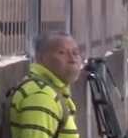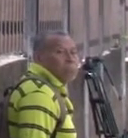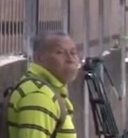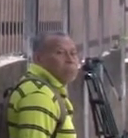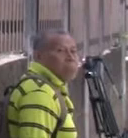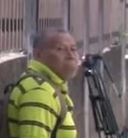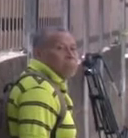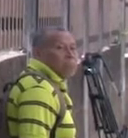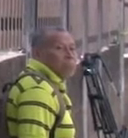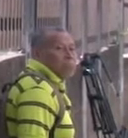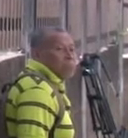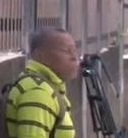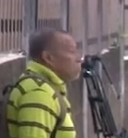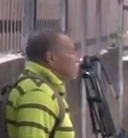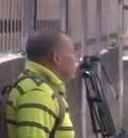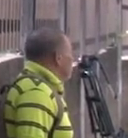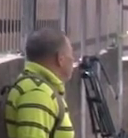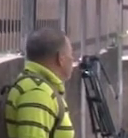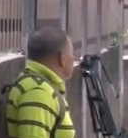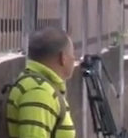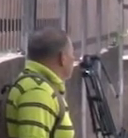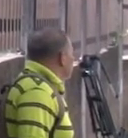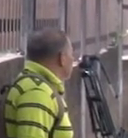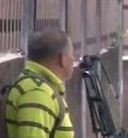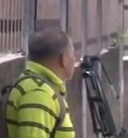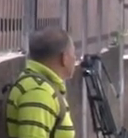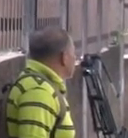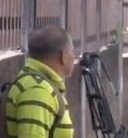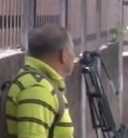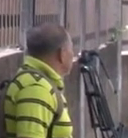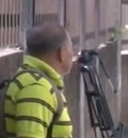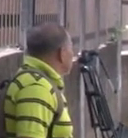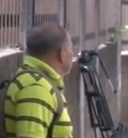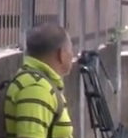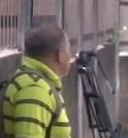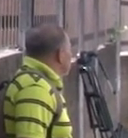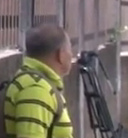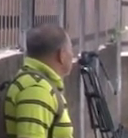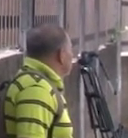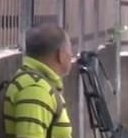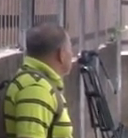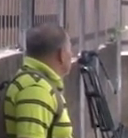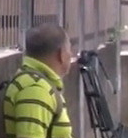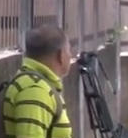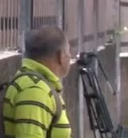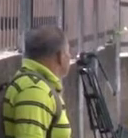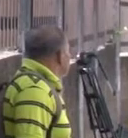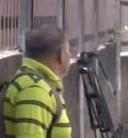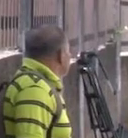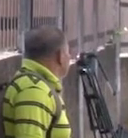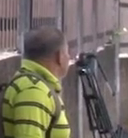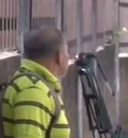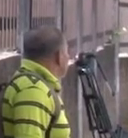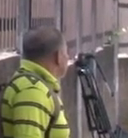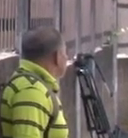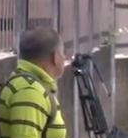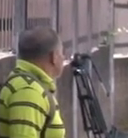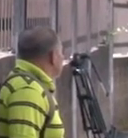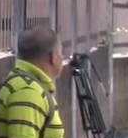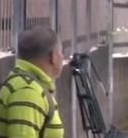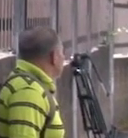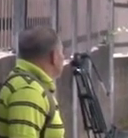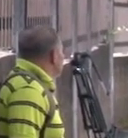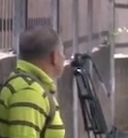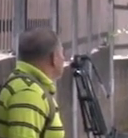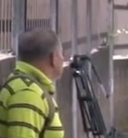era a ejercer el sufragio y entonces yo le preguntaría eso que por qué es tan complicado si en otros